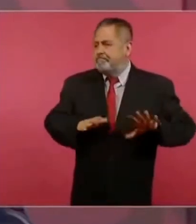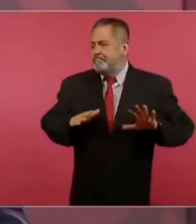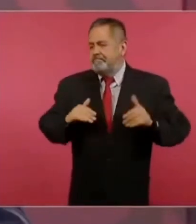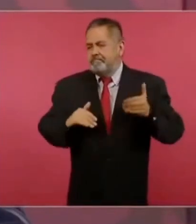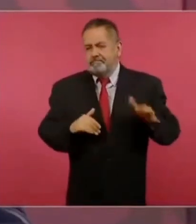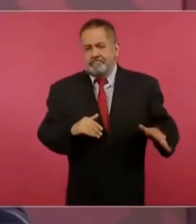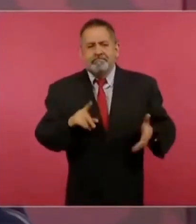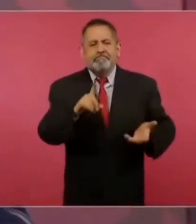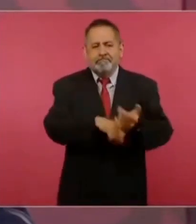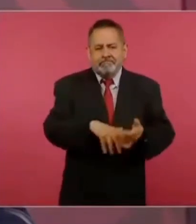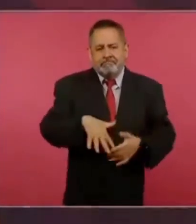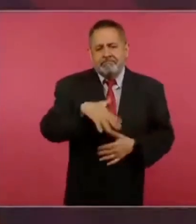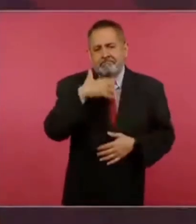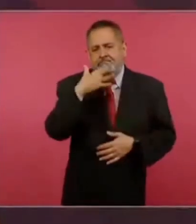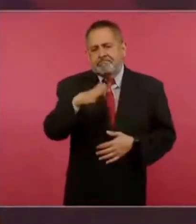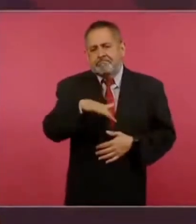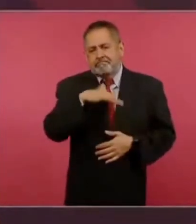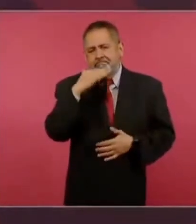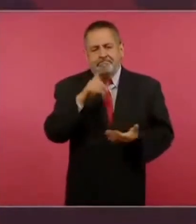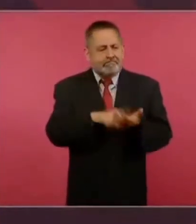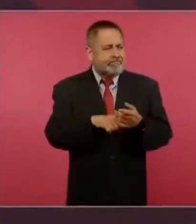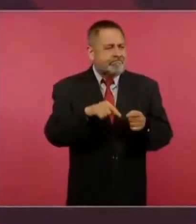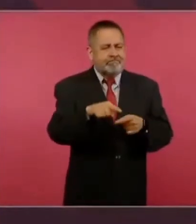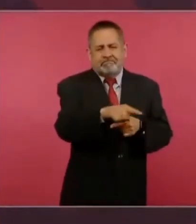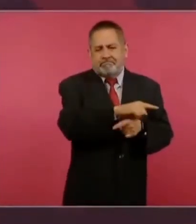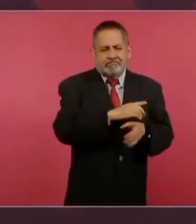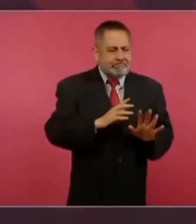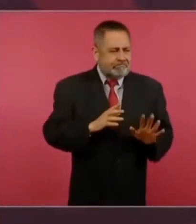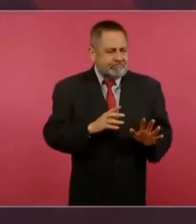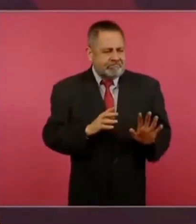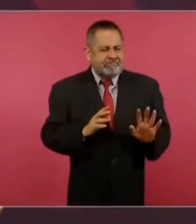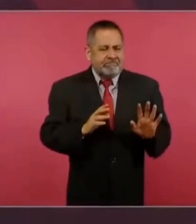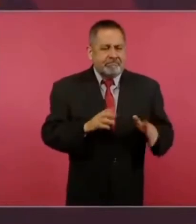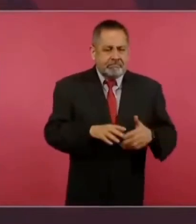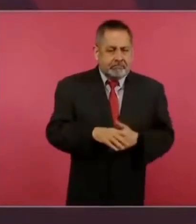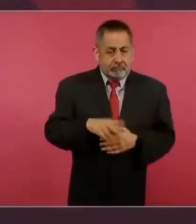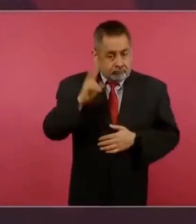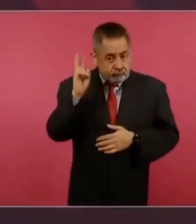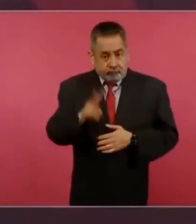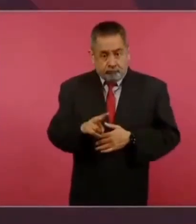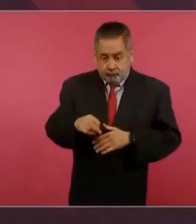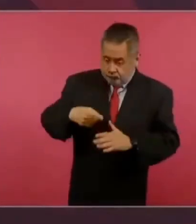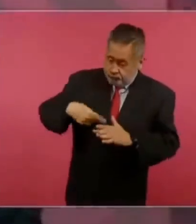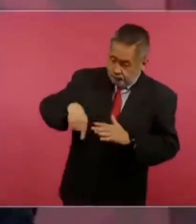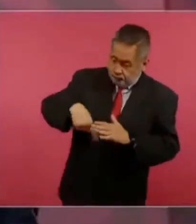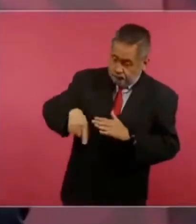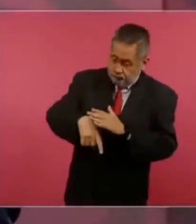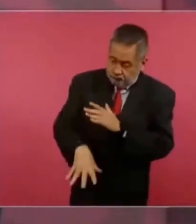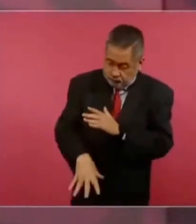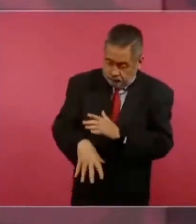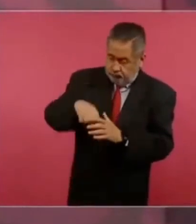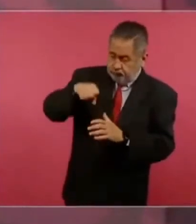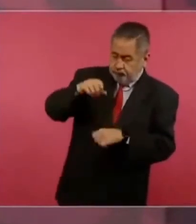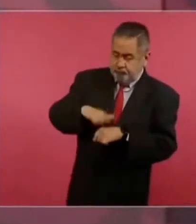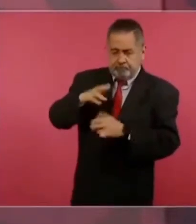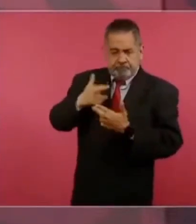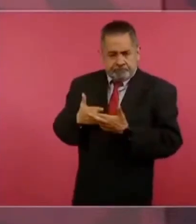la corrupción, el dinero, no extraer